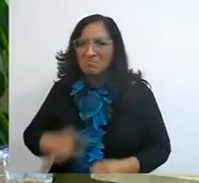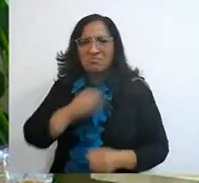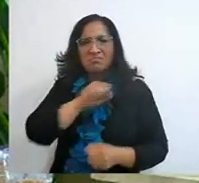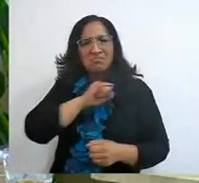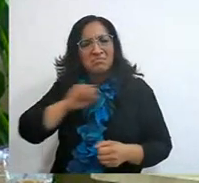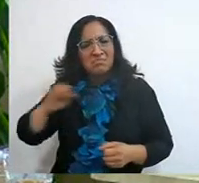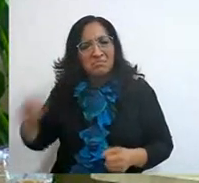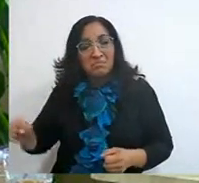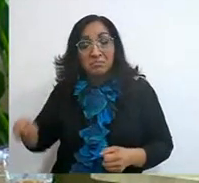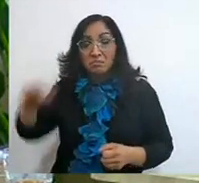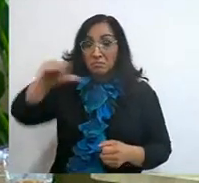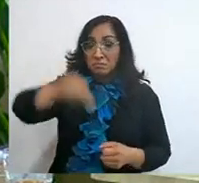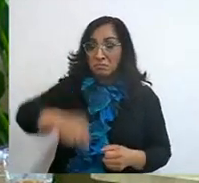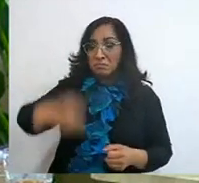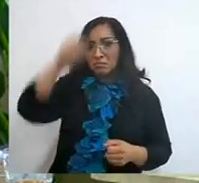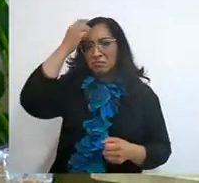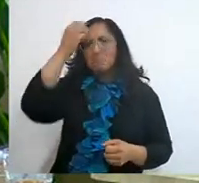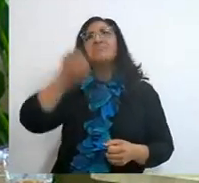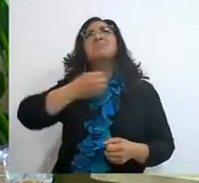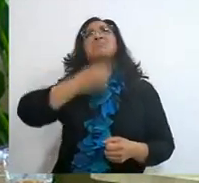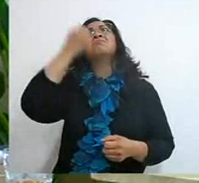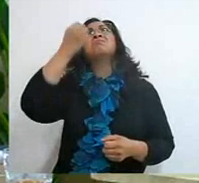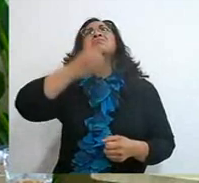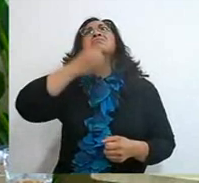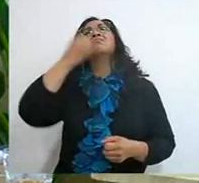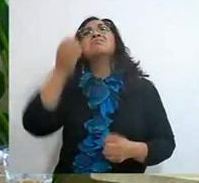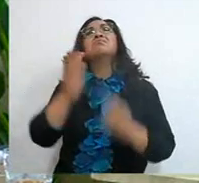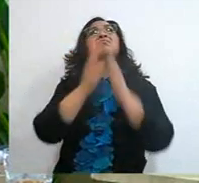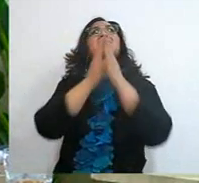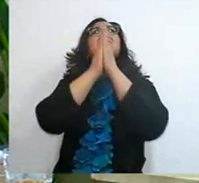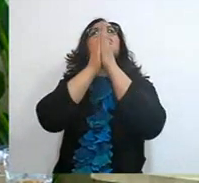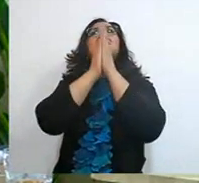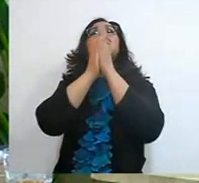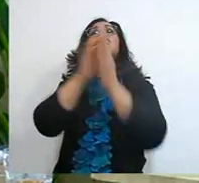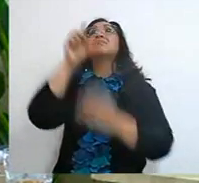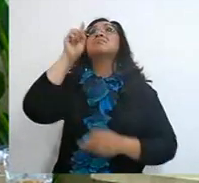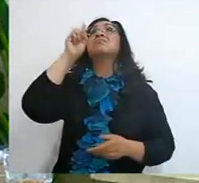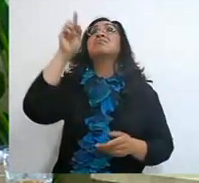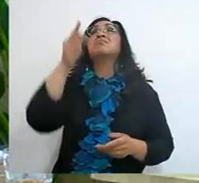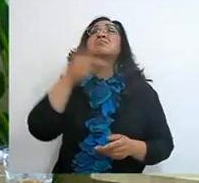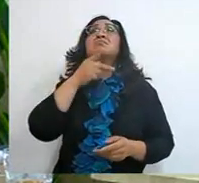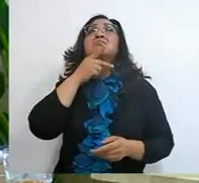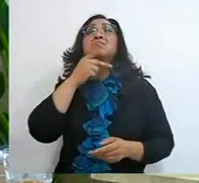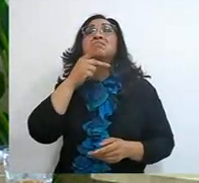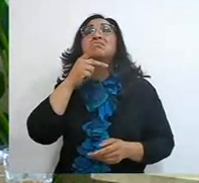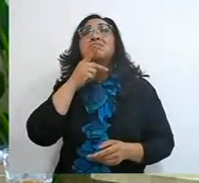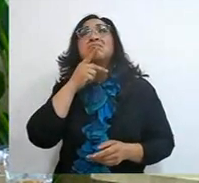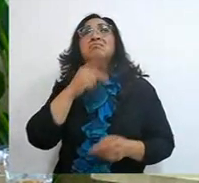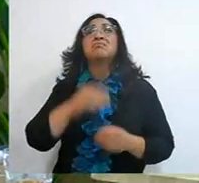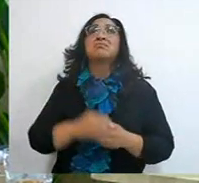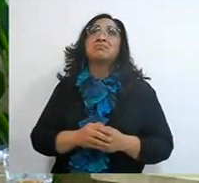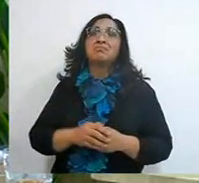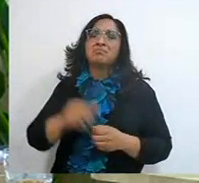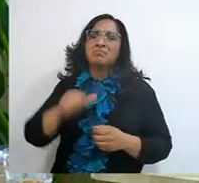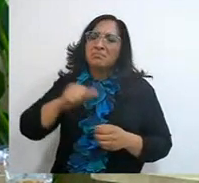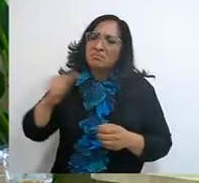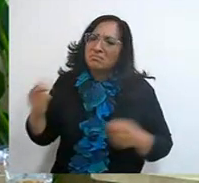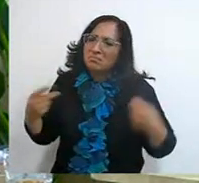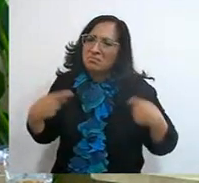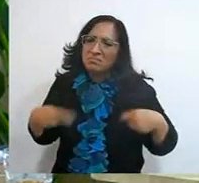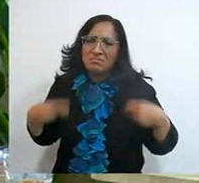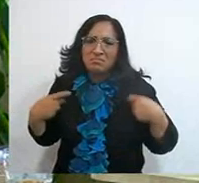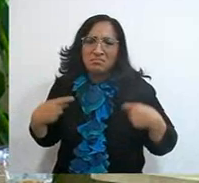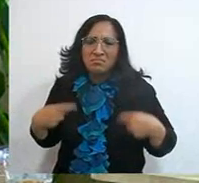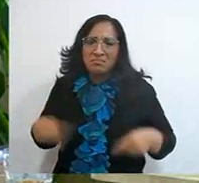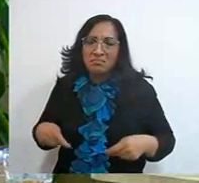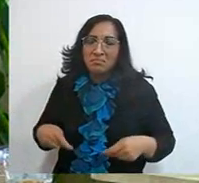condición, y hoy, Señor, clamo y ruego a ti, Padre, de aquellas gentes,